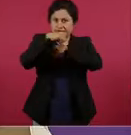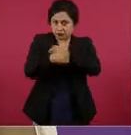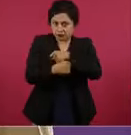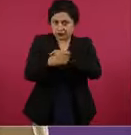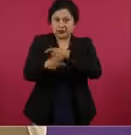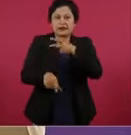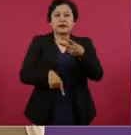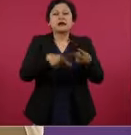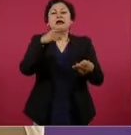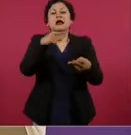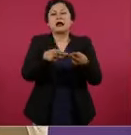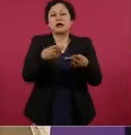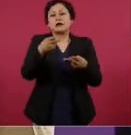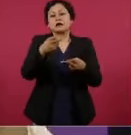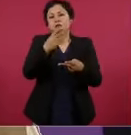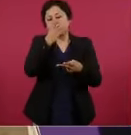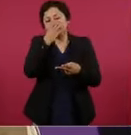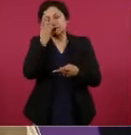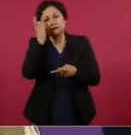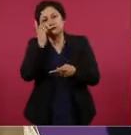anestesia, pediatría,